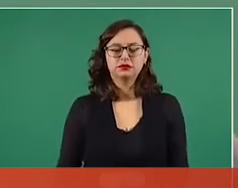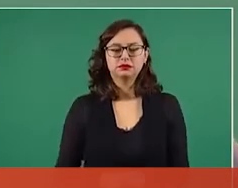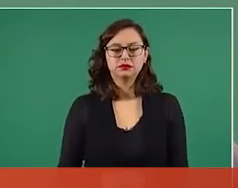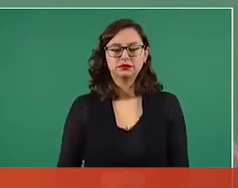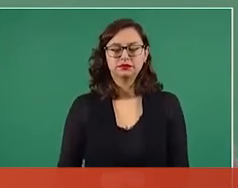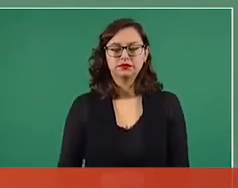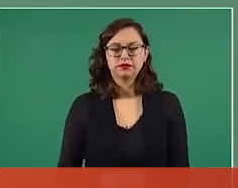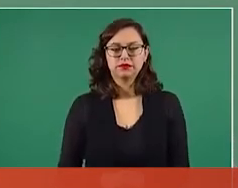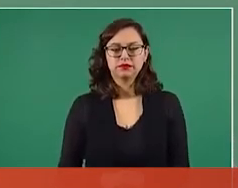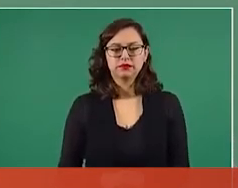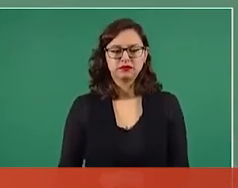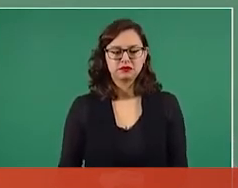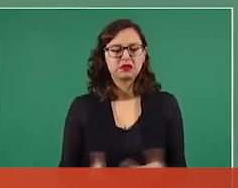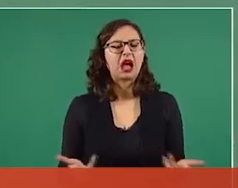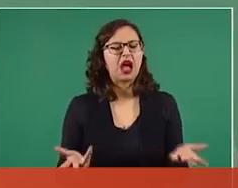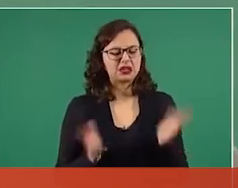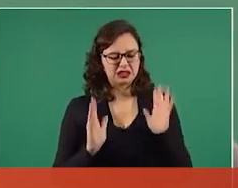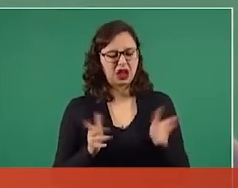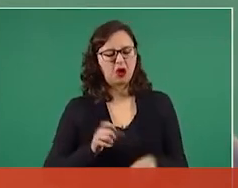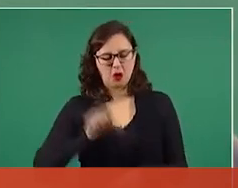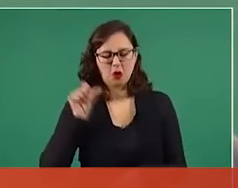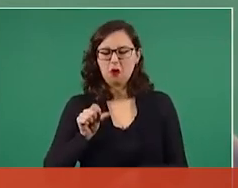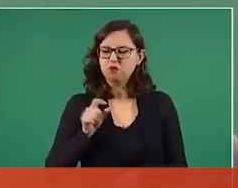Nunca más el mátalos en caliente.